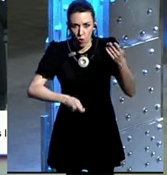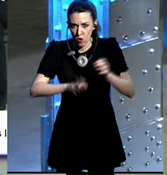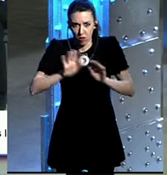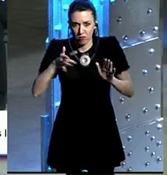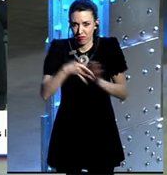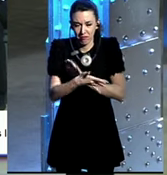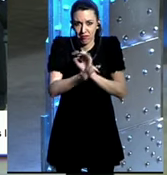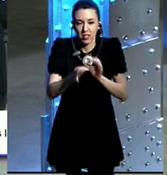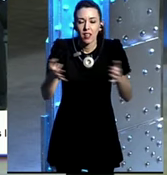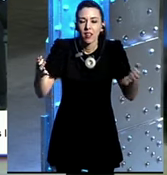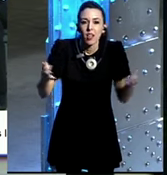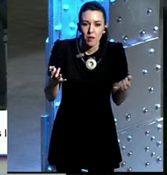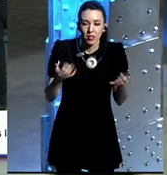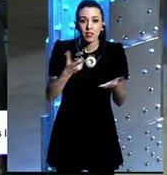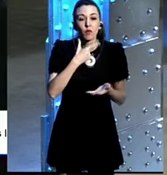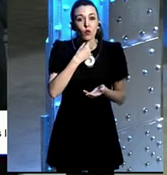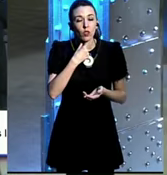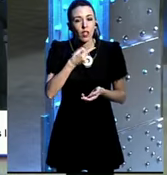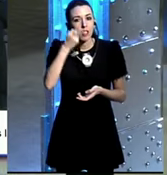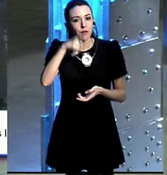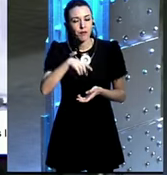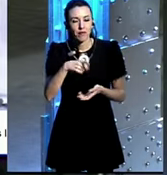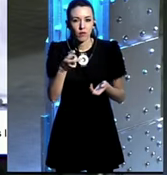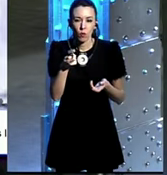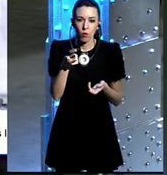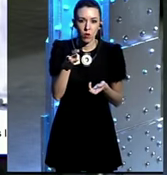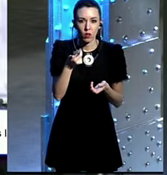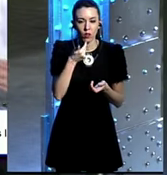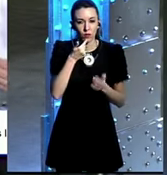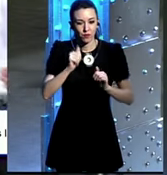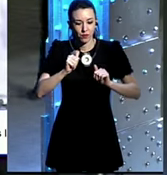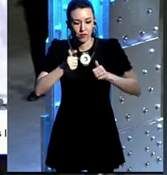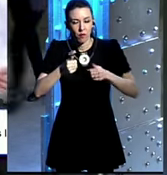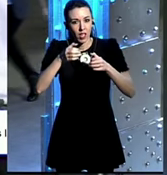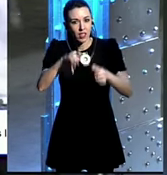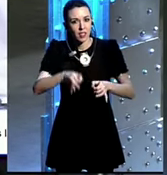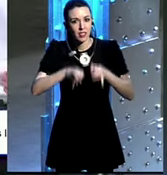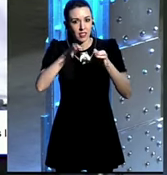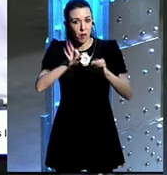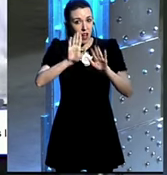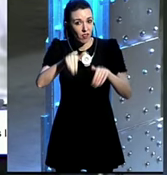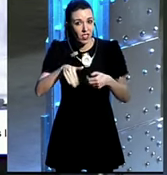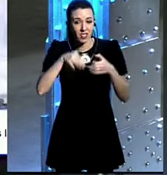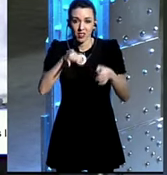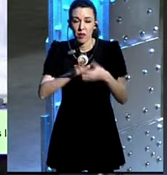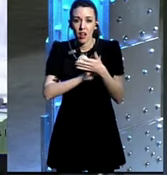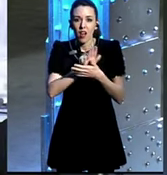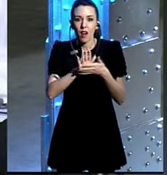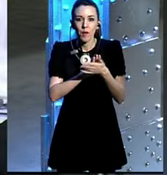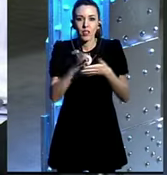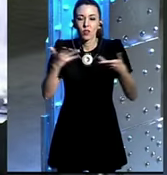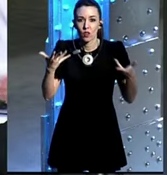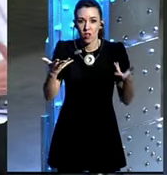Y me gustaría también introducir de alguna manera, siempre en el fondo estamos hablando